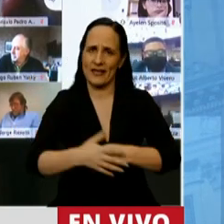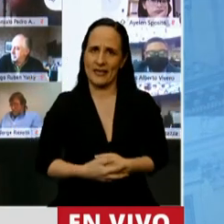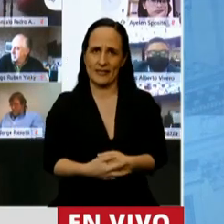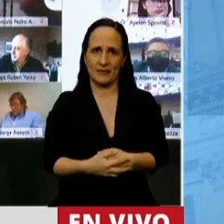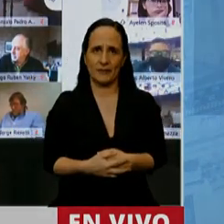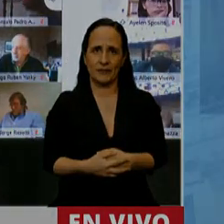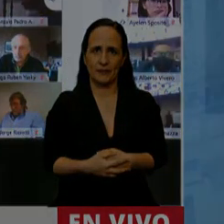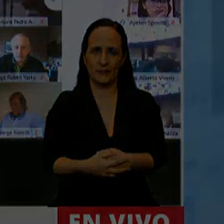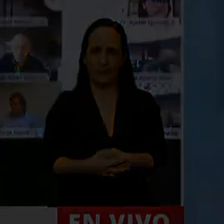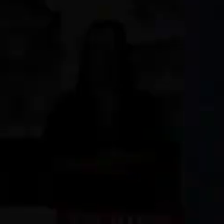Gracias, diputada.